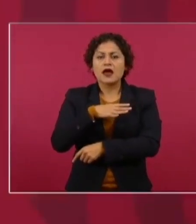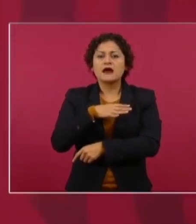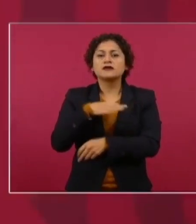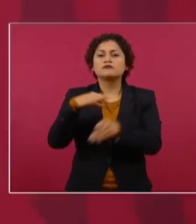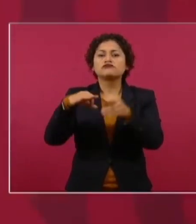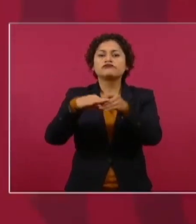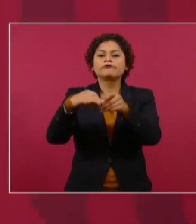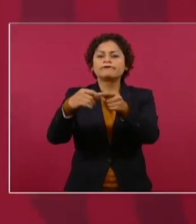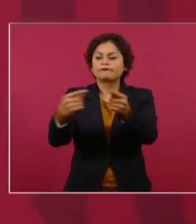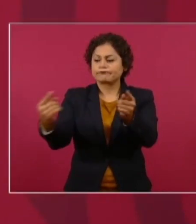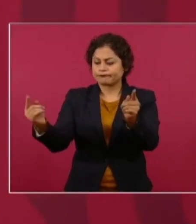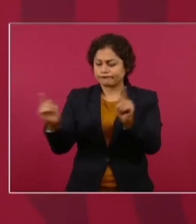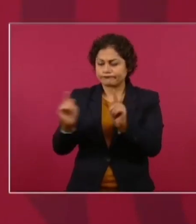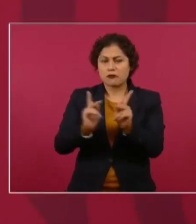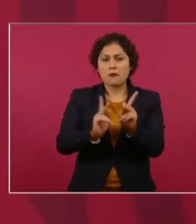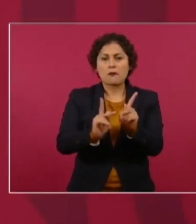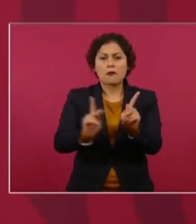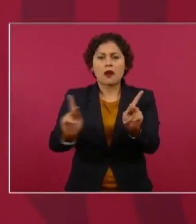murales